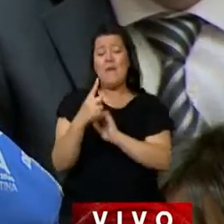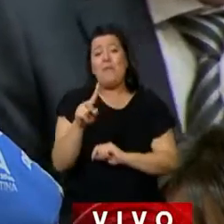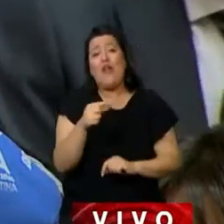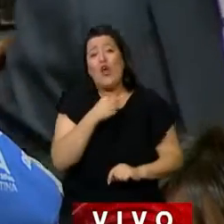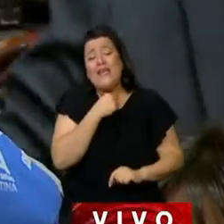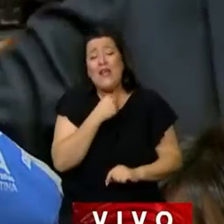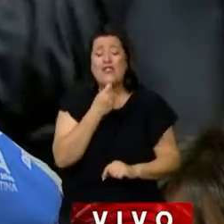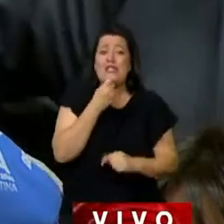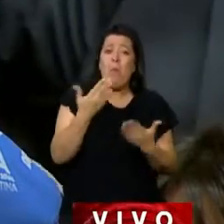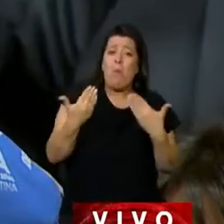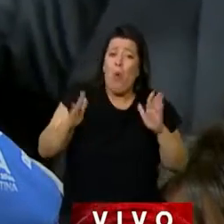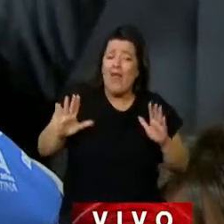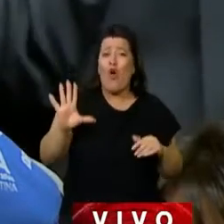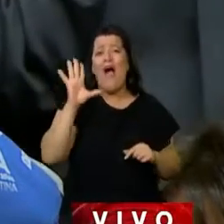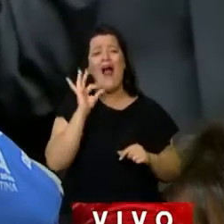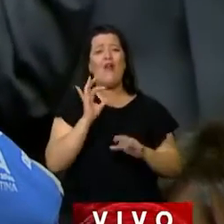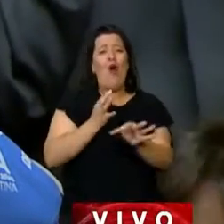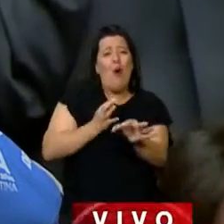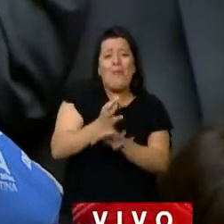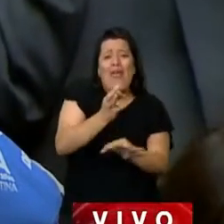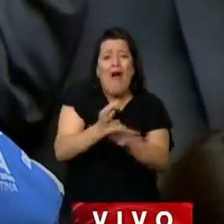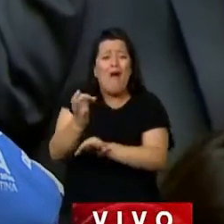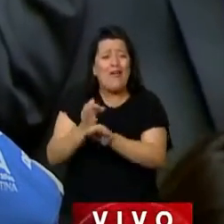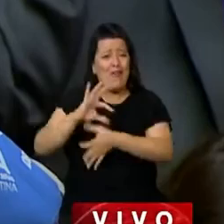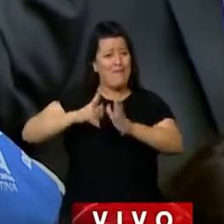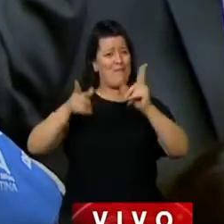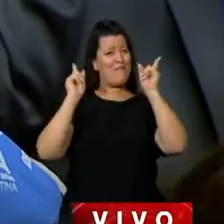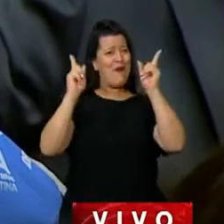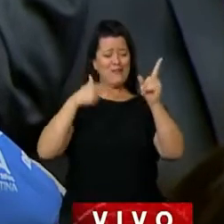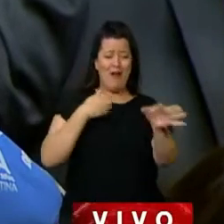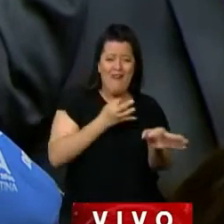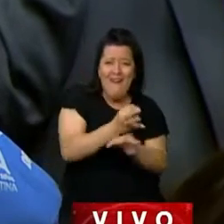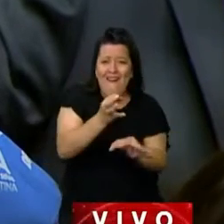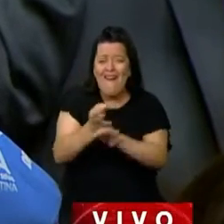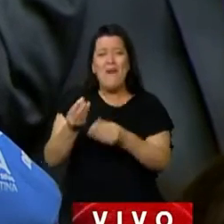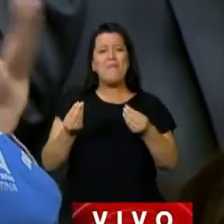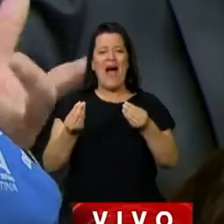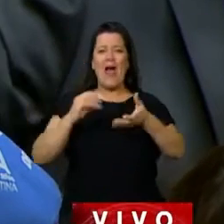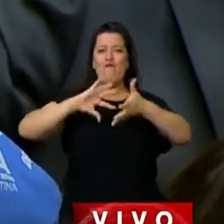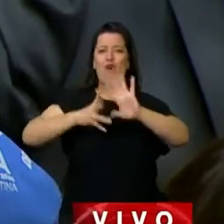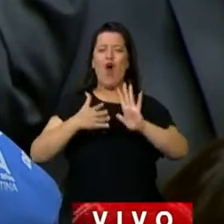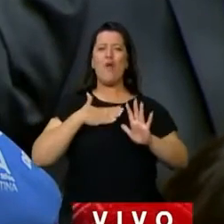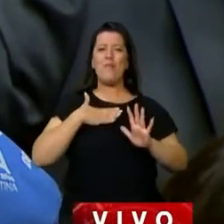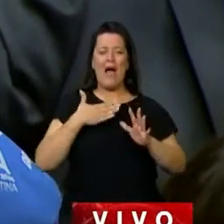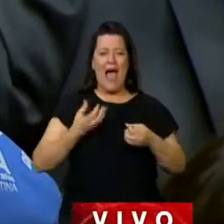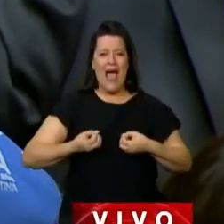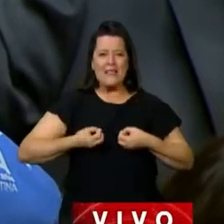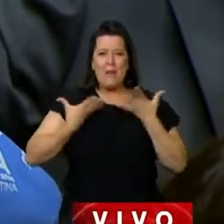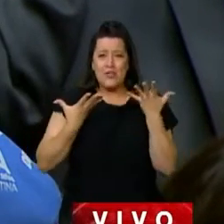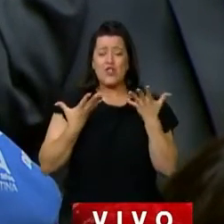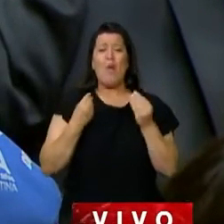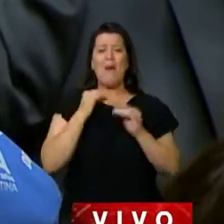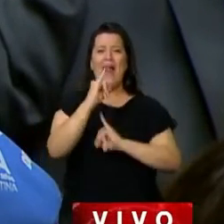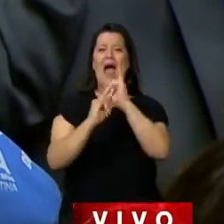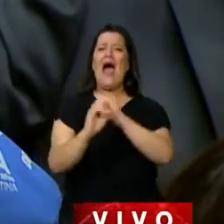puedo, pretender ser algo didáctico y pedagógico para utilizar esta posibilidad de expresión para